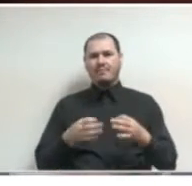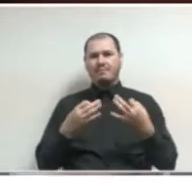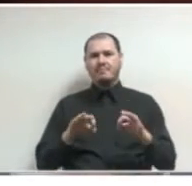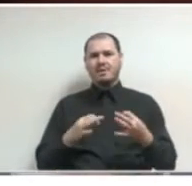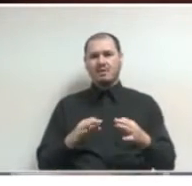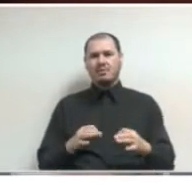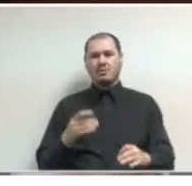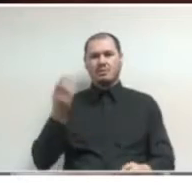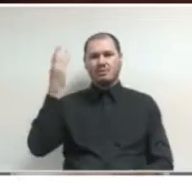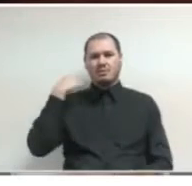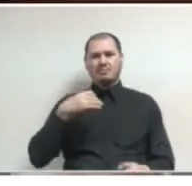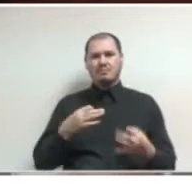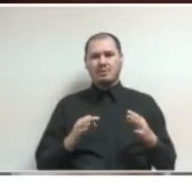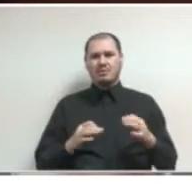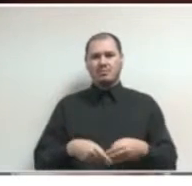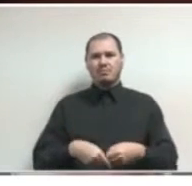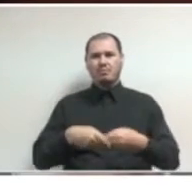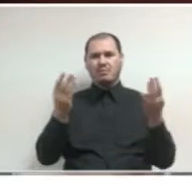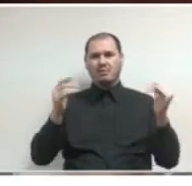Miércoles.